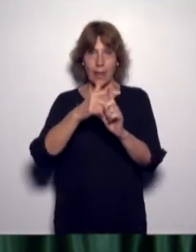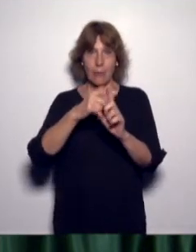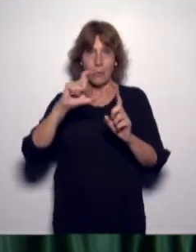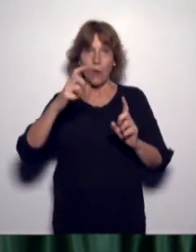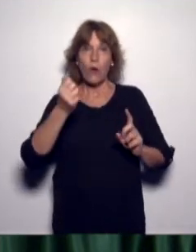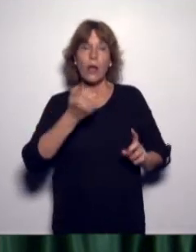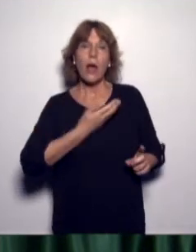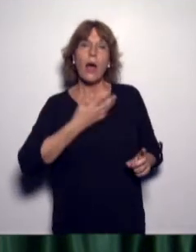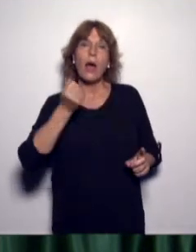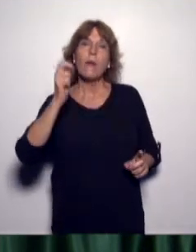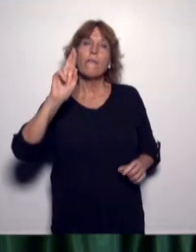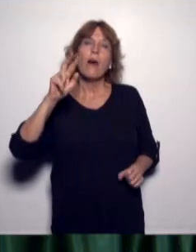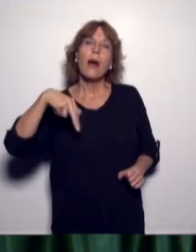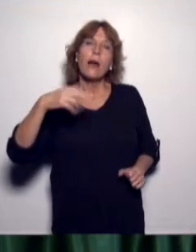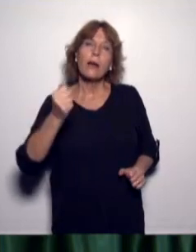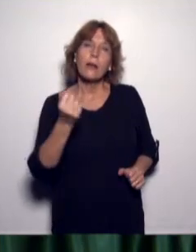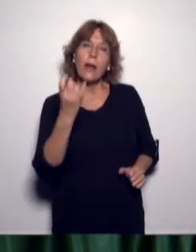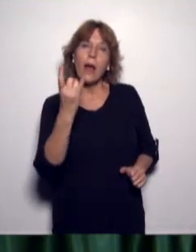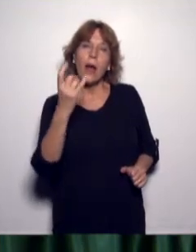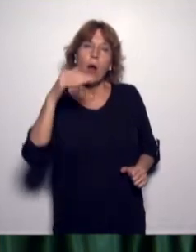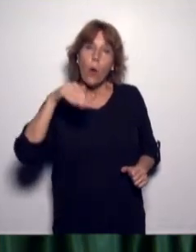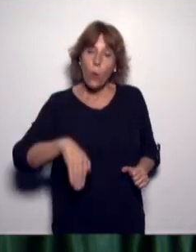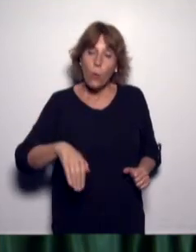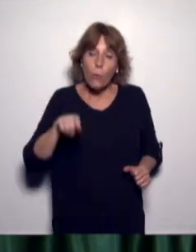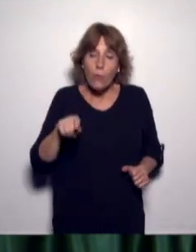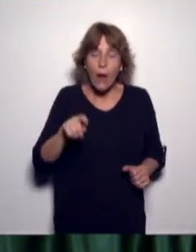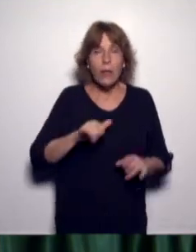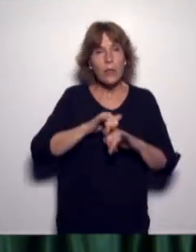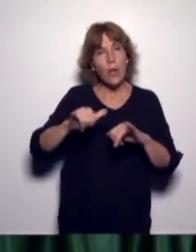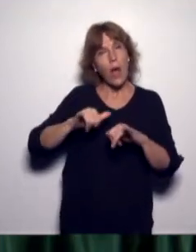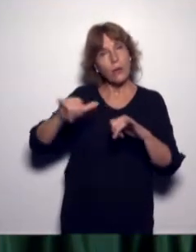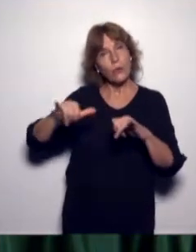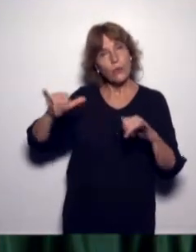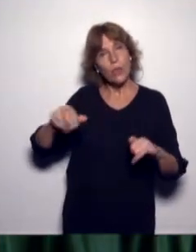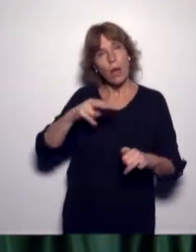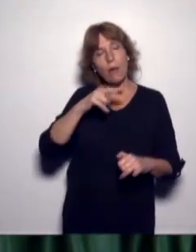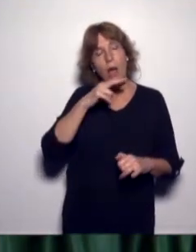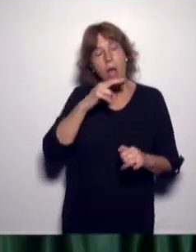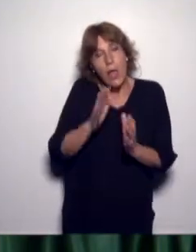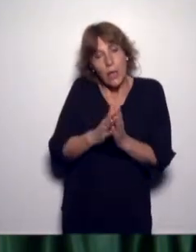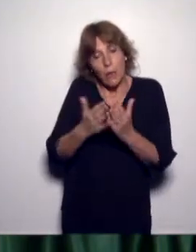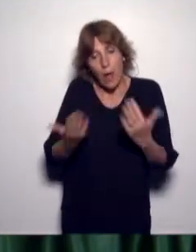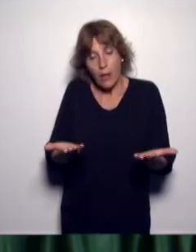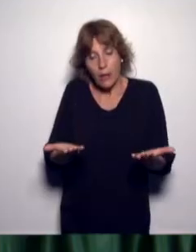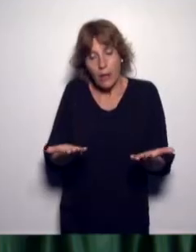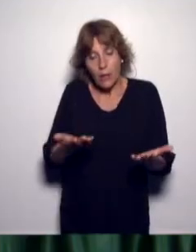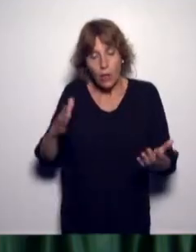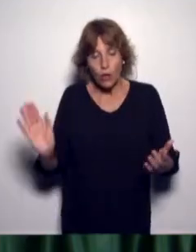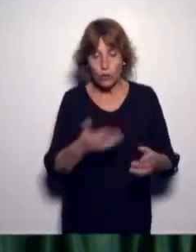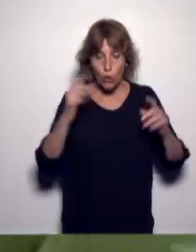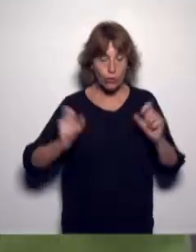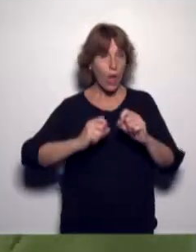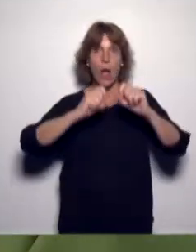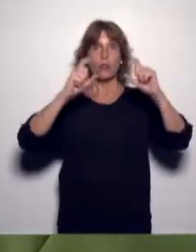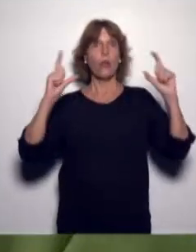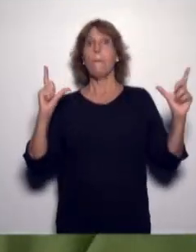había empezado a anunciar el Evangelio? Todos estaban asombrados, había curado mucha